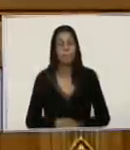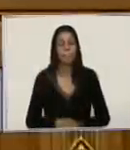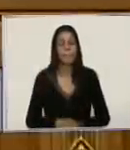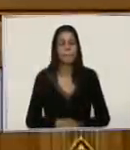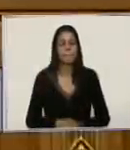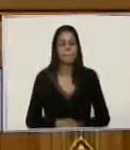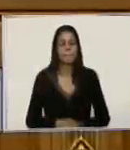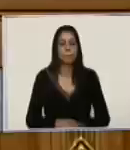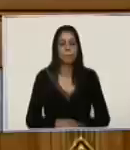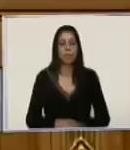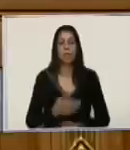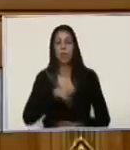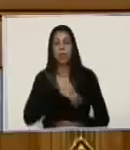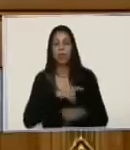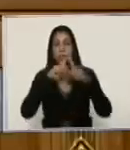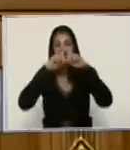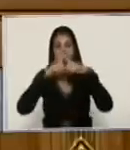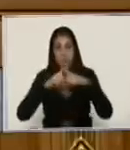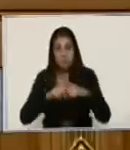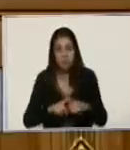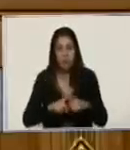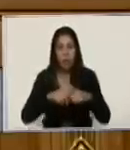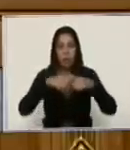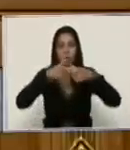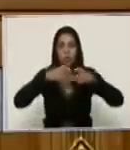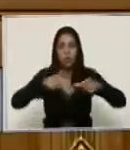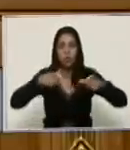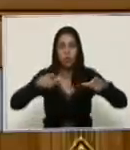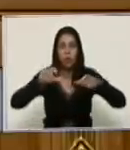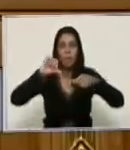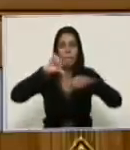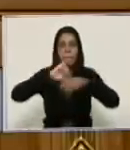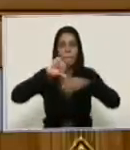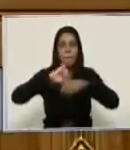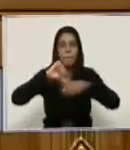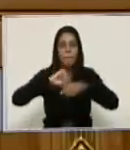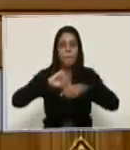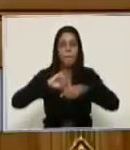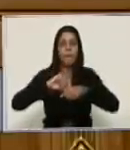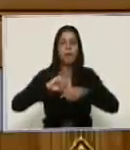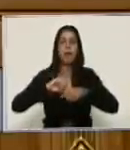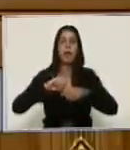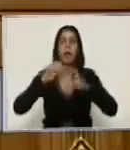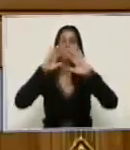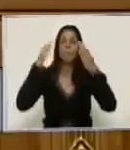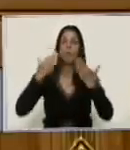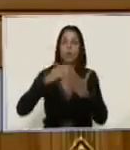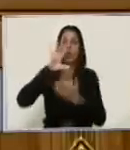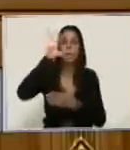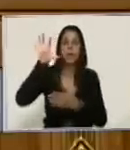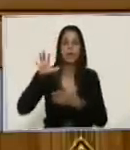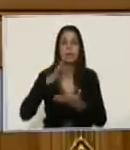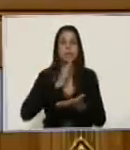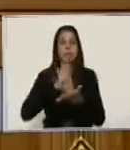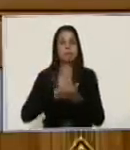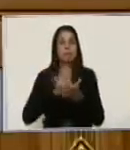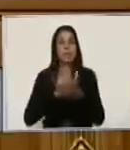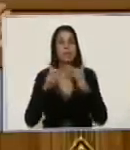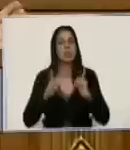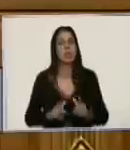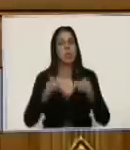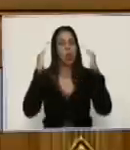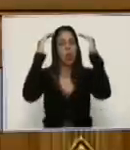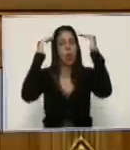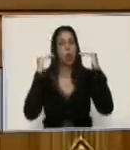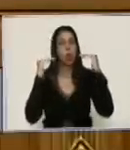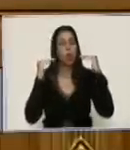Si duplicamos el nivel de reserva, tranquilizamos al mundo, porque las petroleras, y tenemos que saberlo, porque esto no